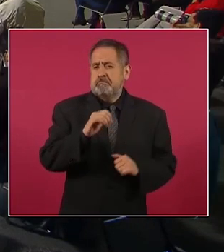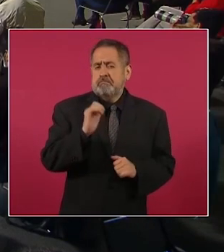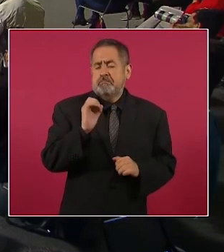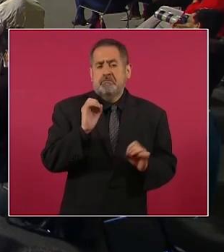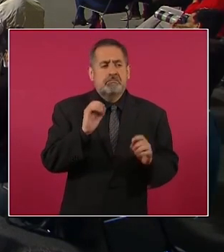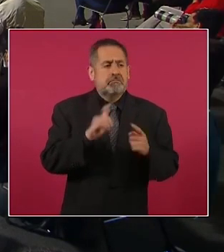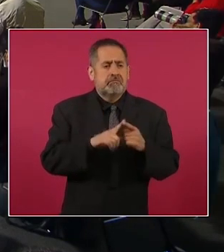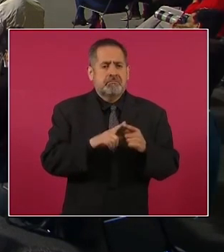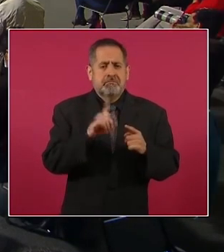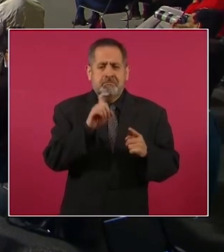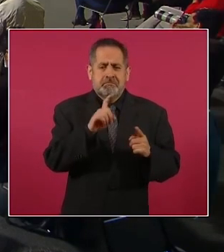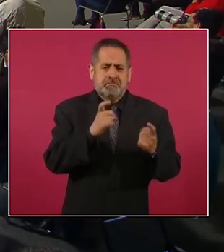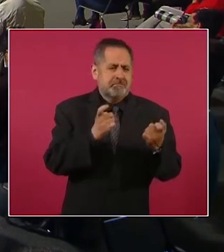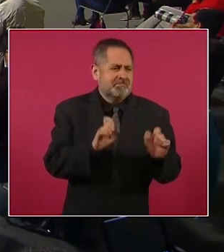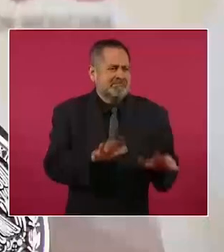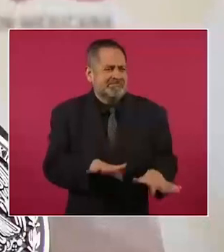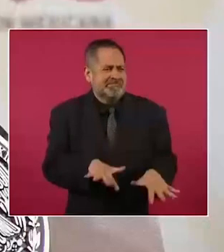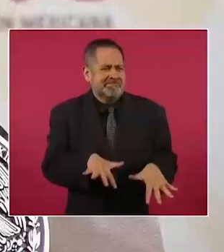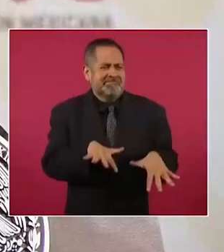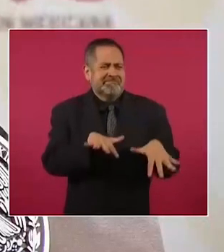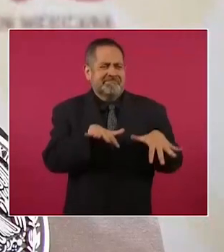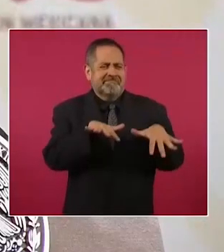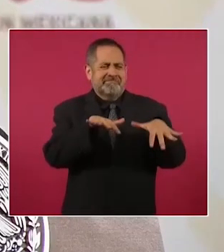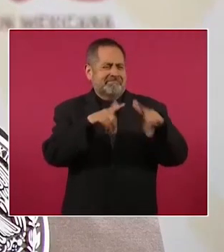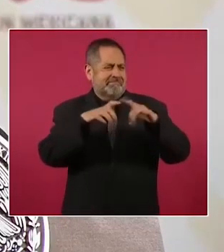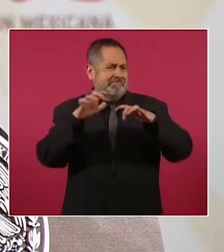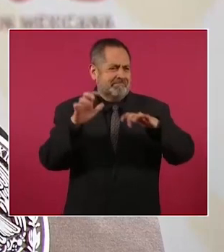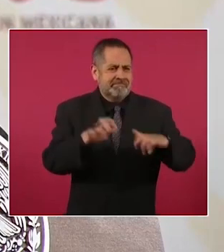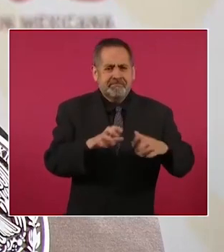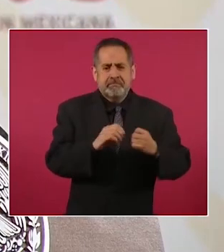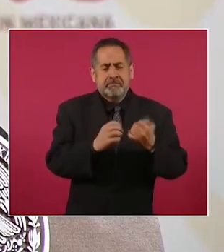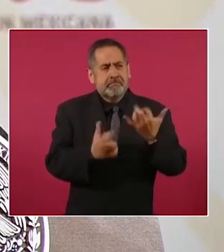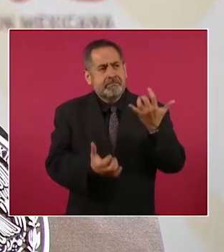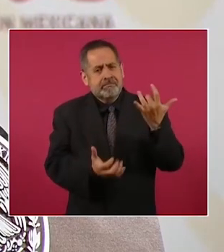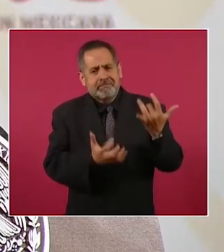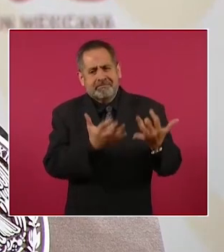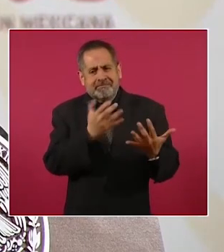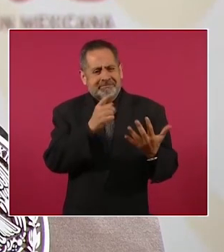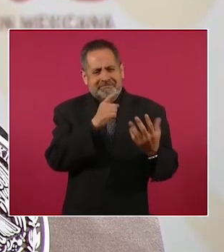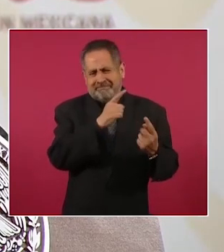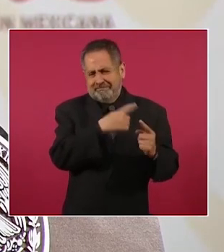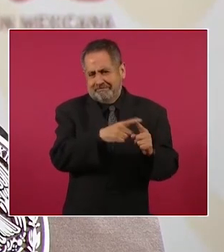cuando hay inundaciones, cuando hay incendios,